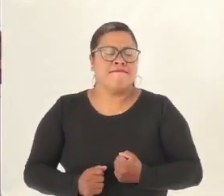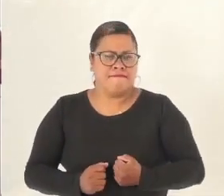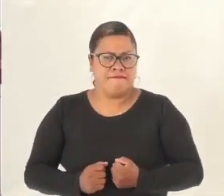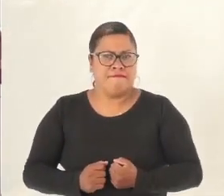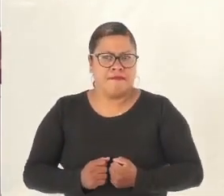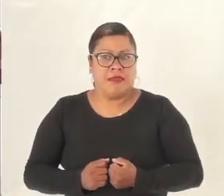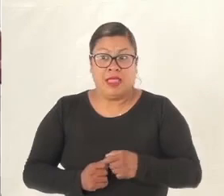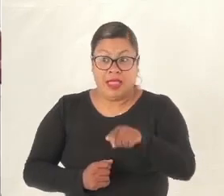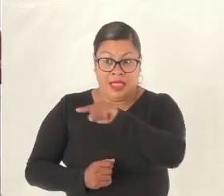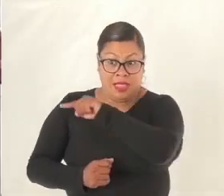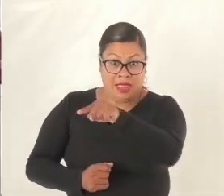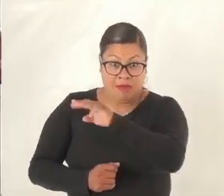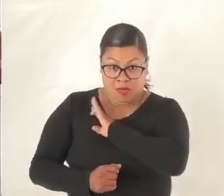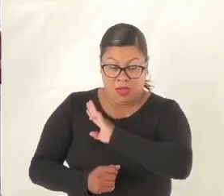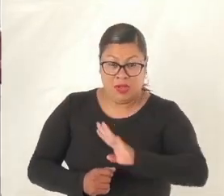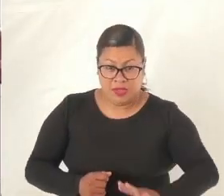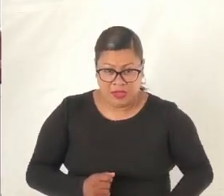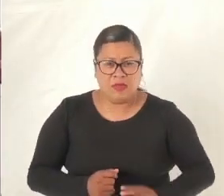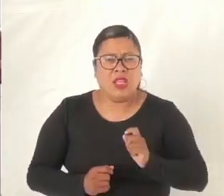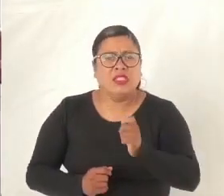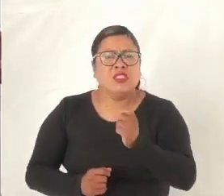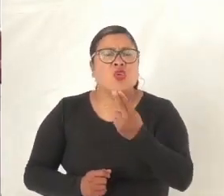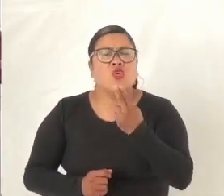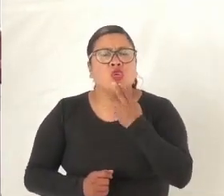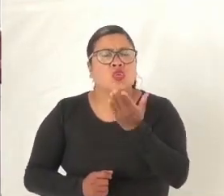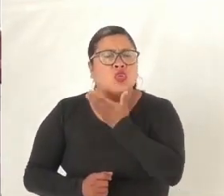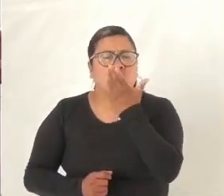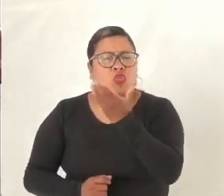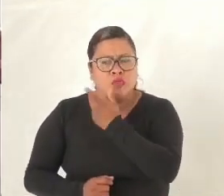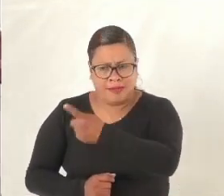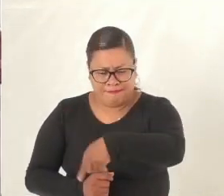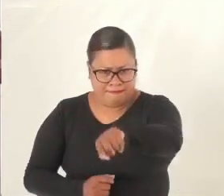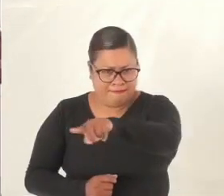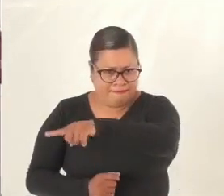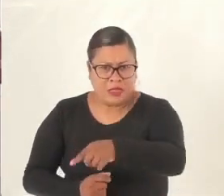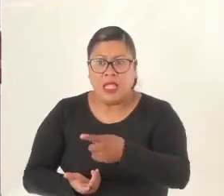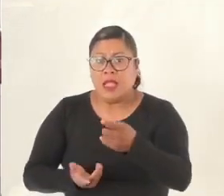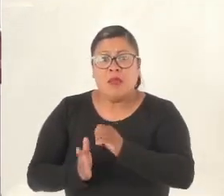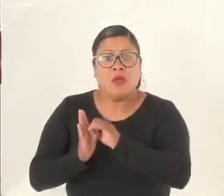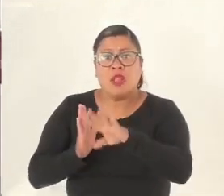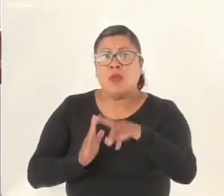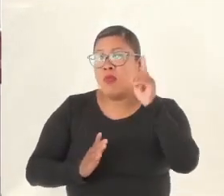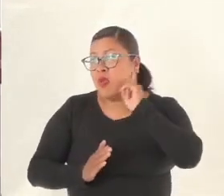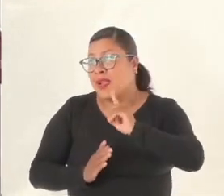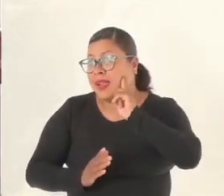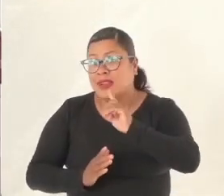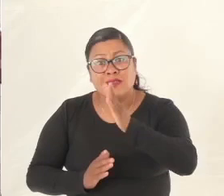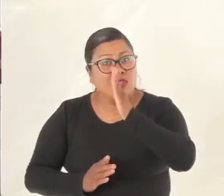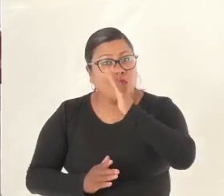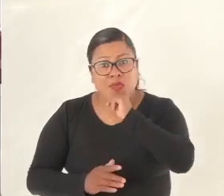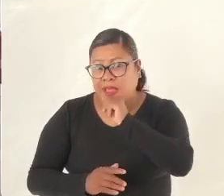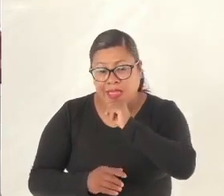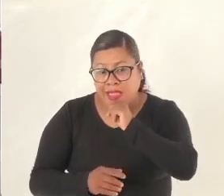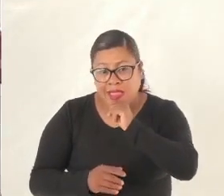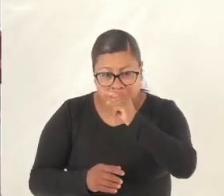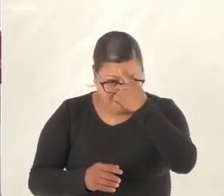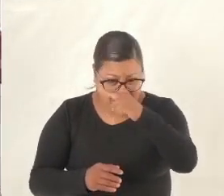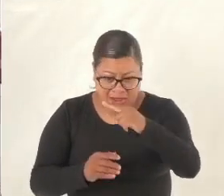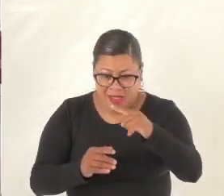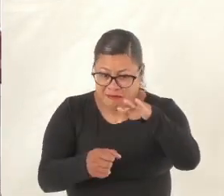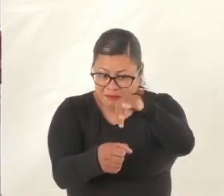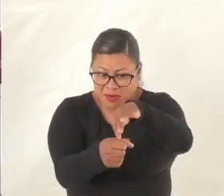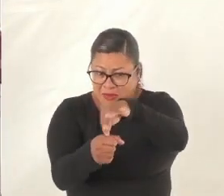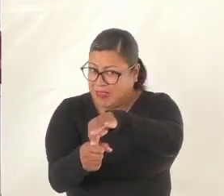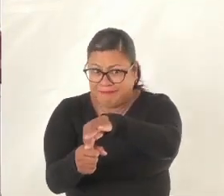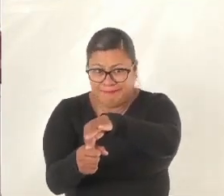esos municipios de usos y costumbres he visto que a las mujeres no se le da esa oportunidad de participar ni